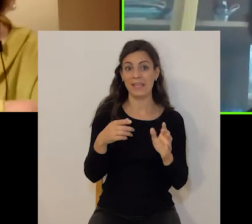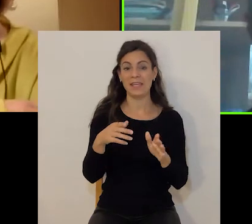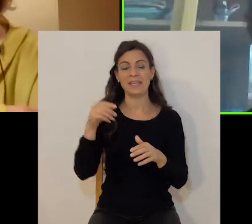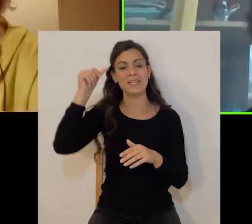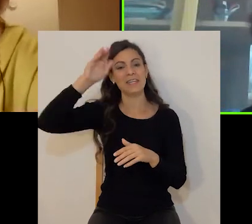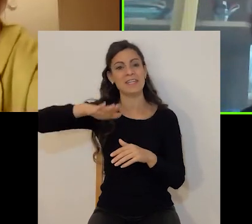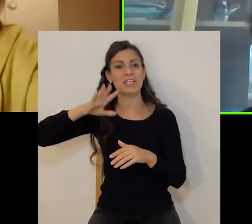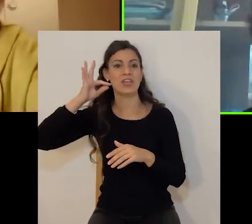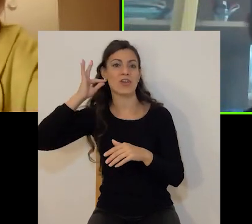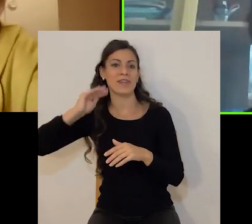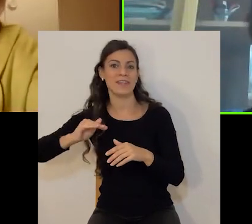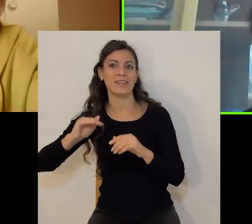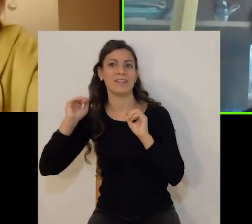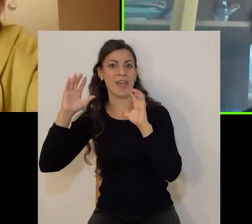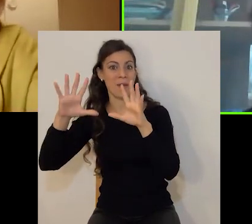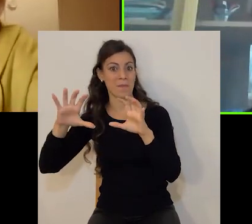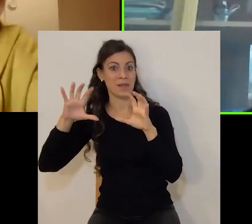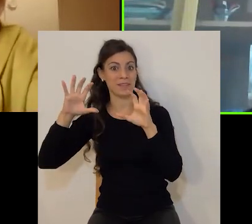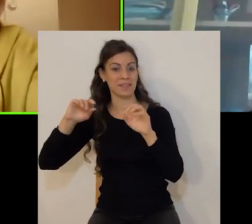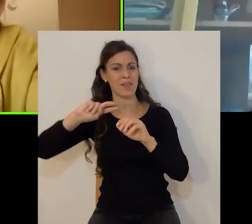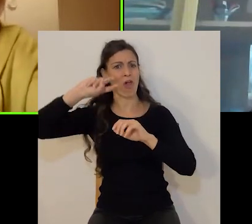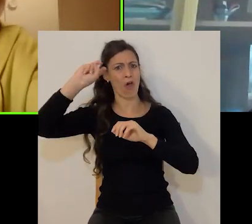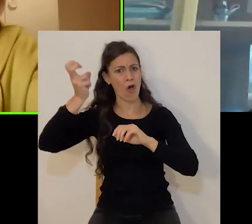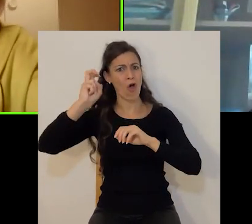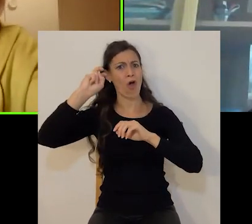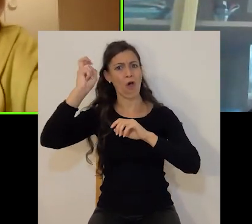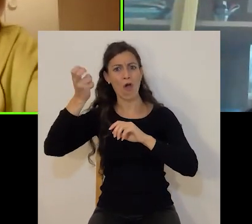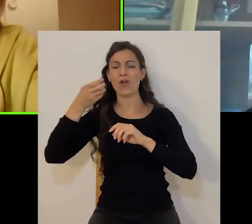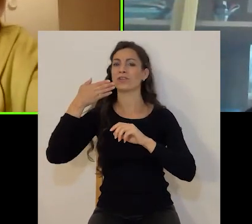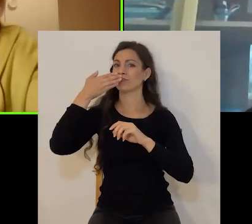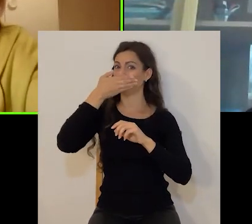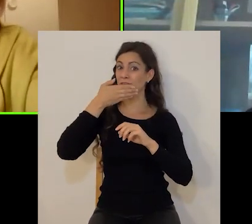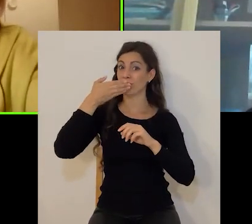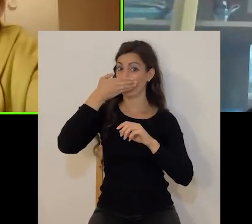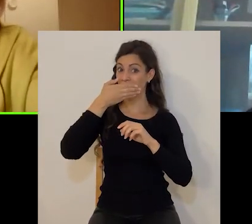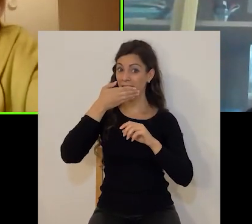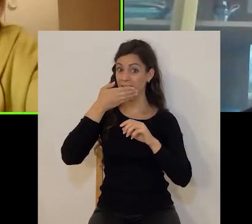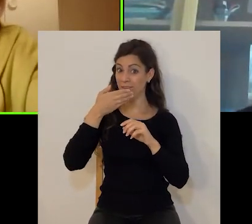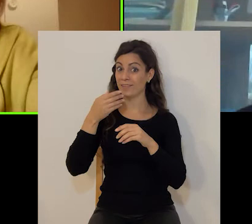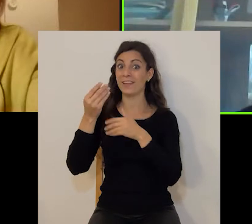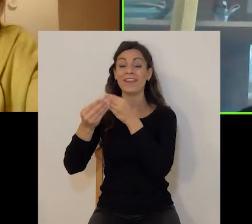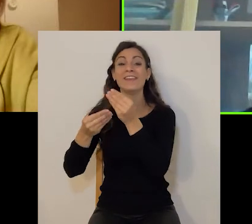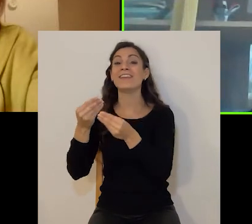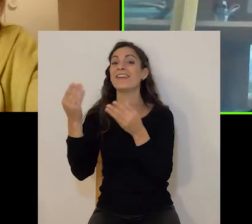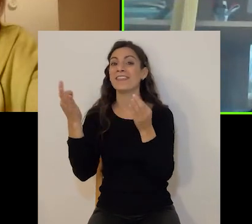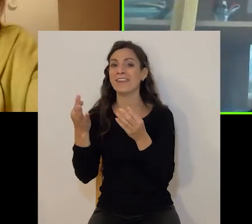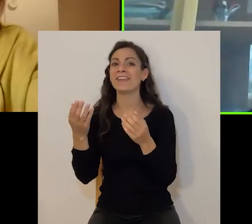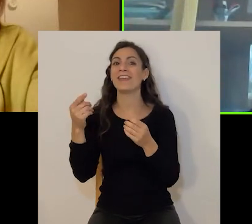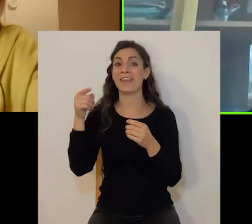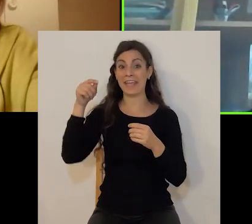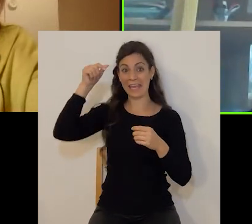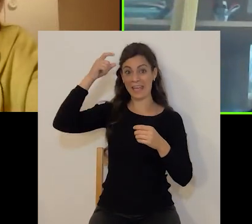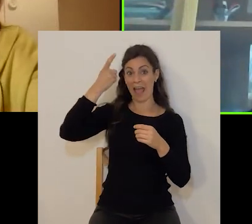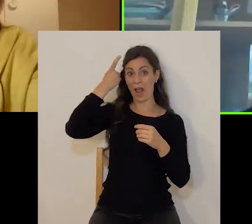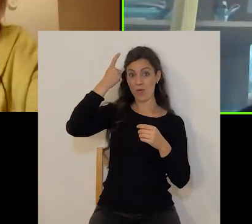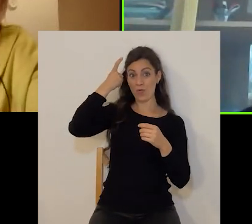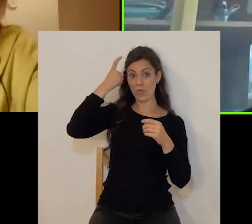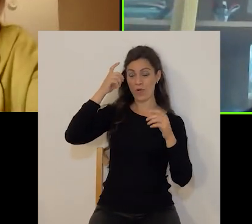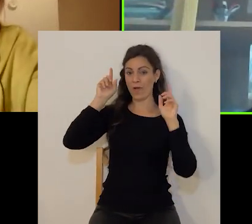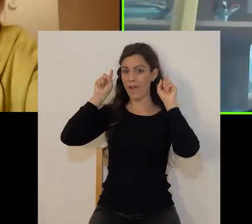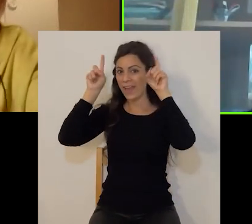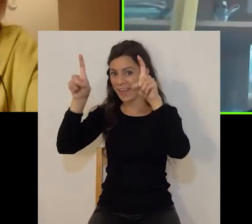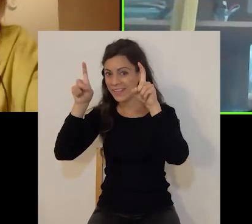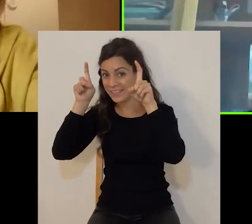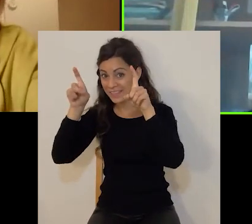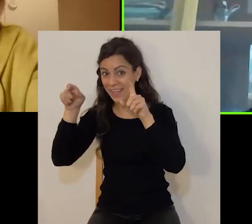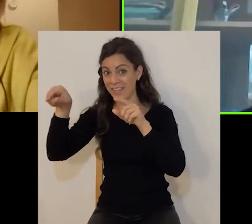que han aprendido van a otros colegios y tú fíjate lo que hacen y enseñan a jugar. O